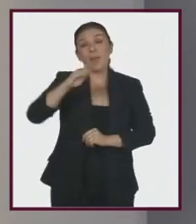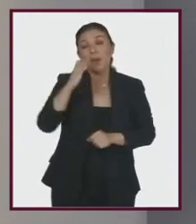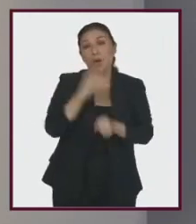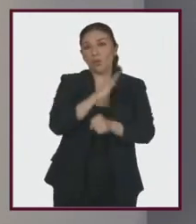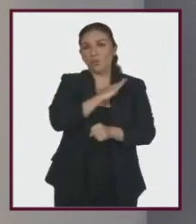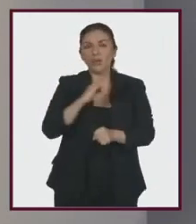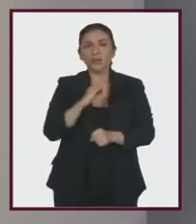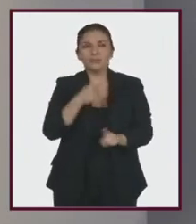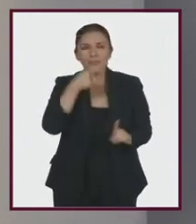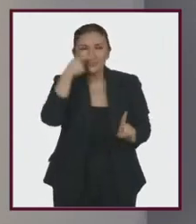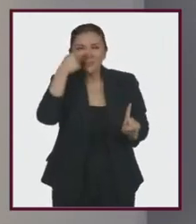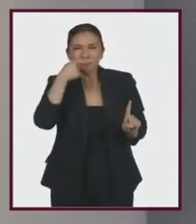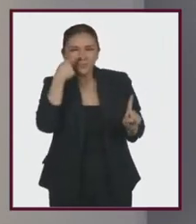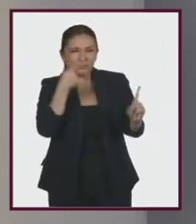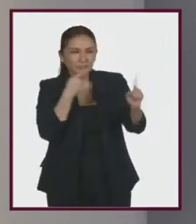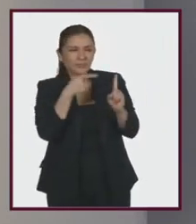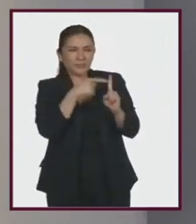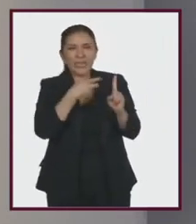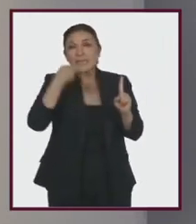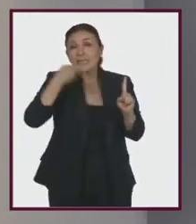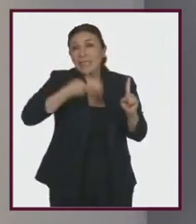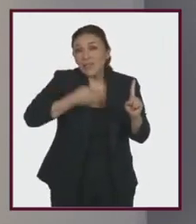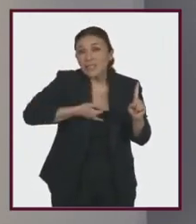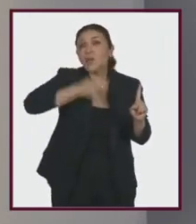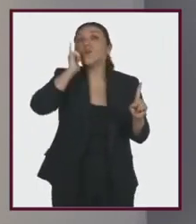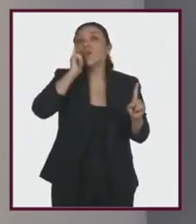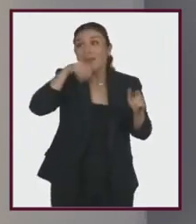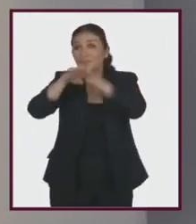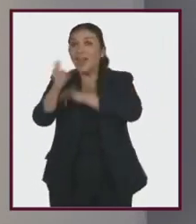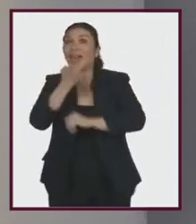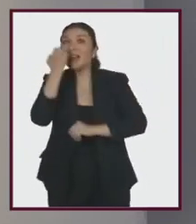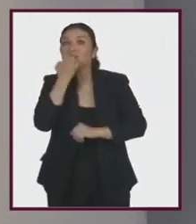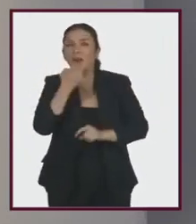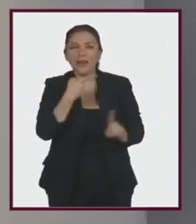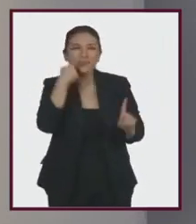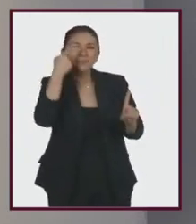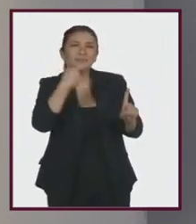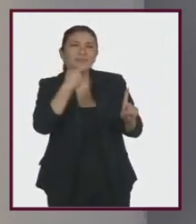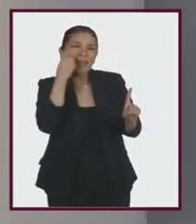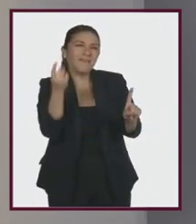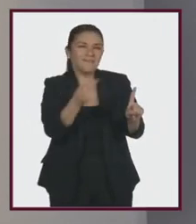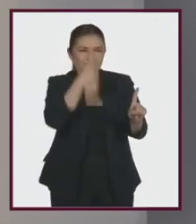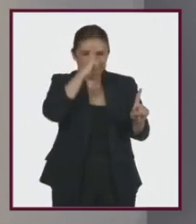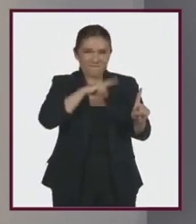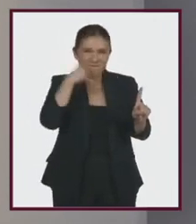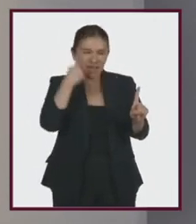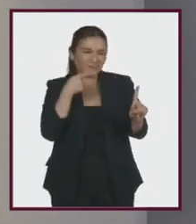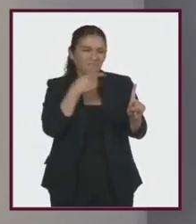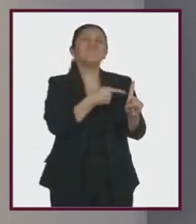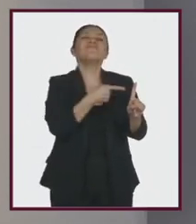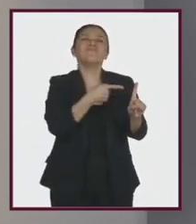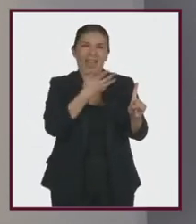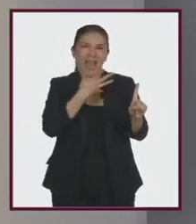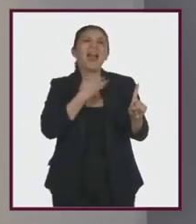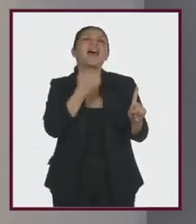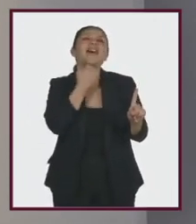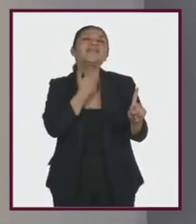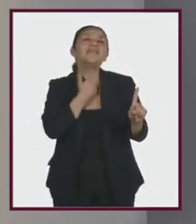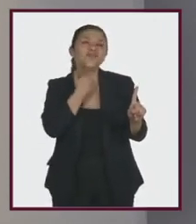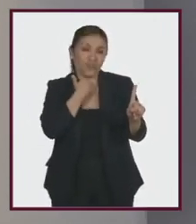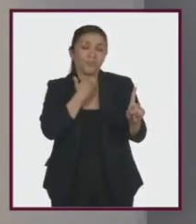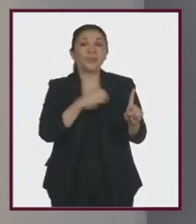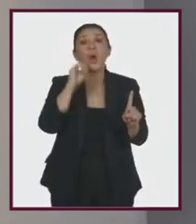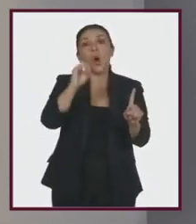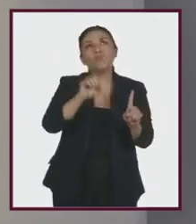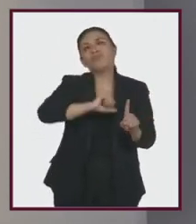el olor, ¿no? Ajá. Si alguien se toma una cerveza antes de ir a clase, pues podemos oler el alcohol. Sí, igual con